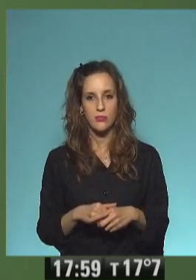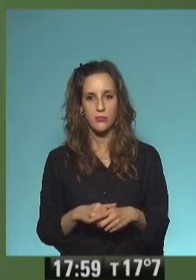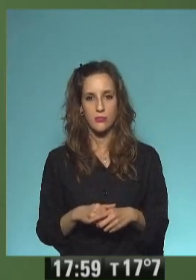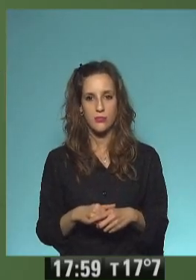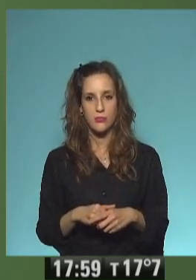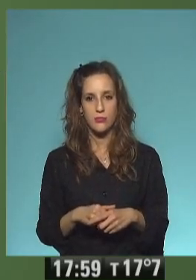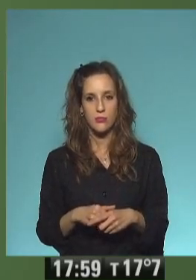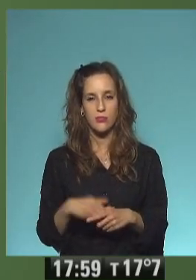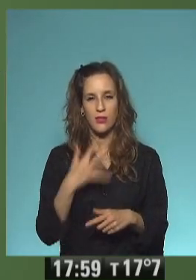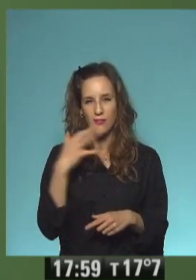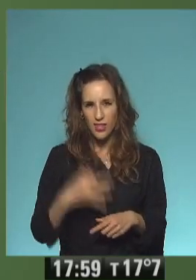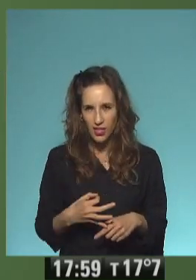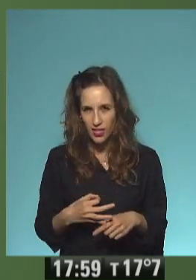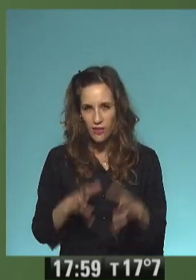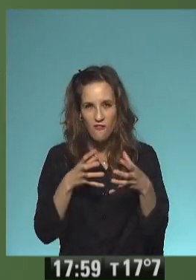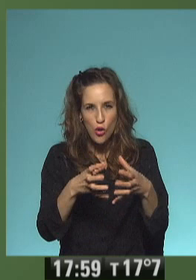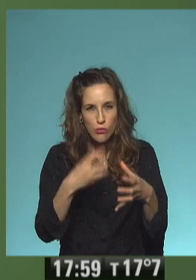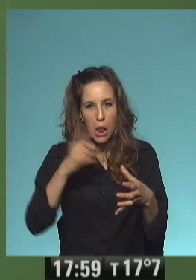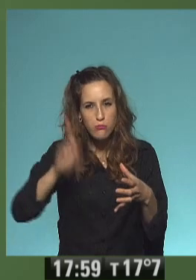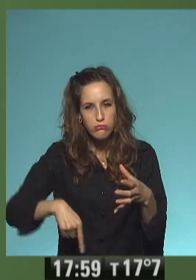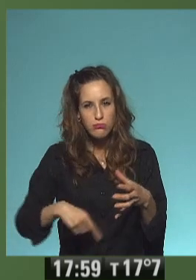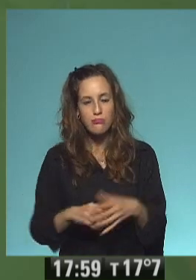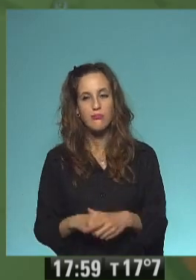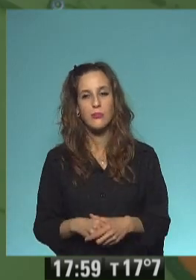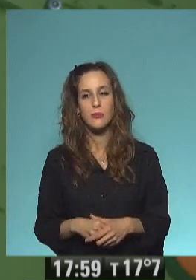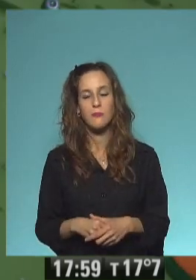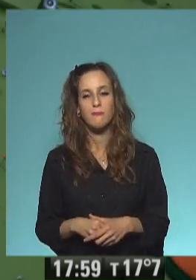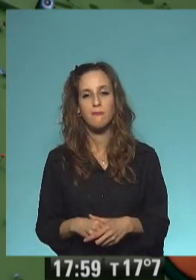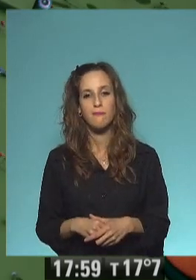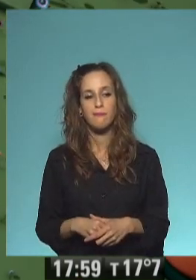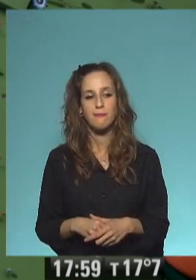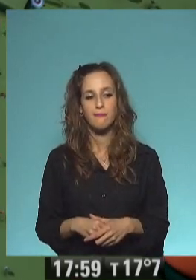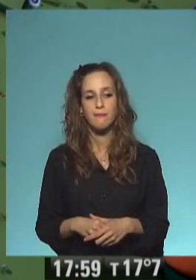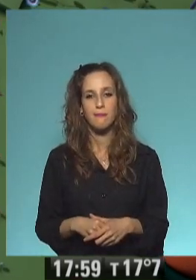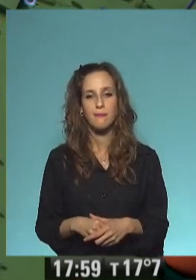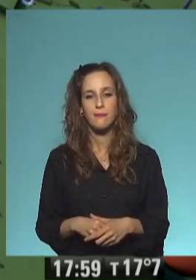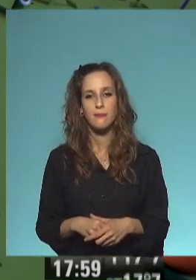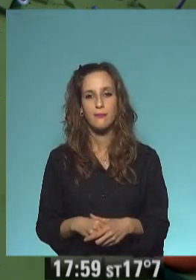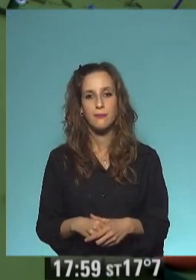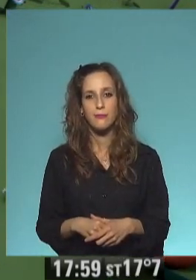¿En serio no conocían el fútbol?